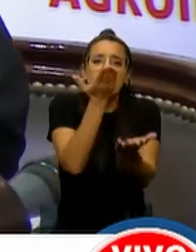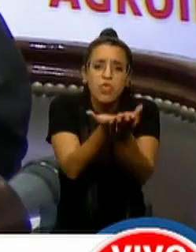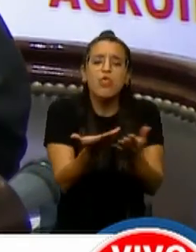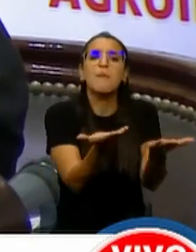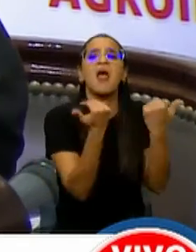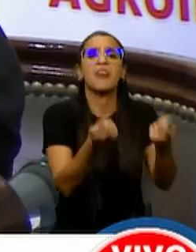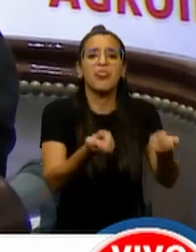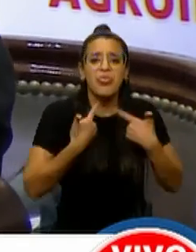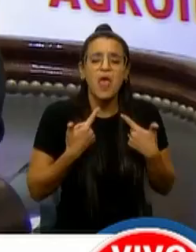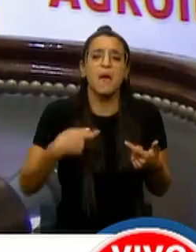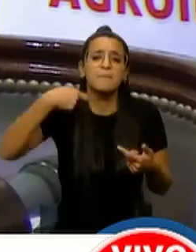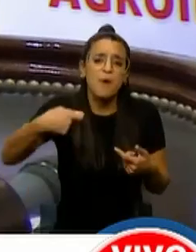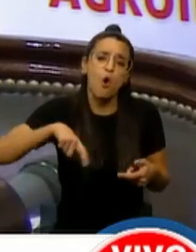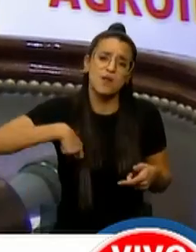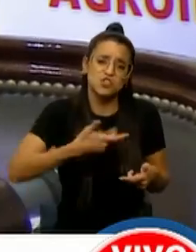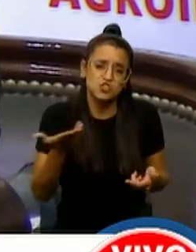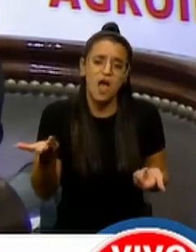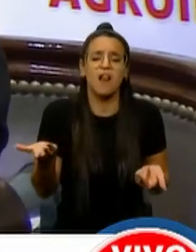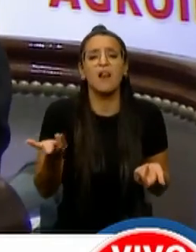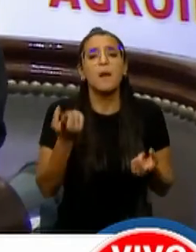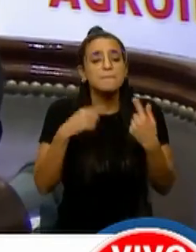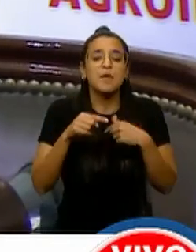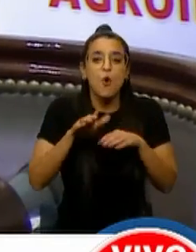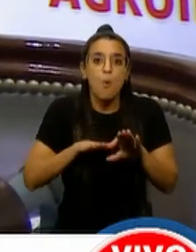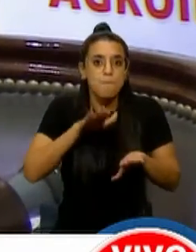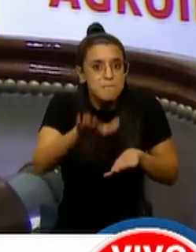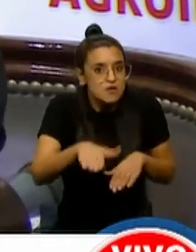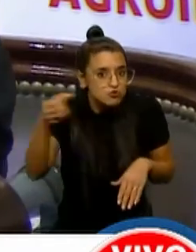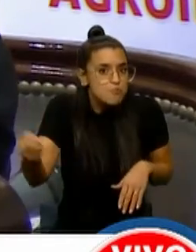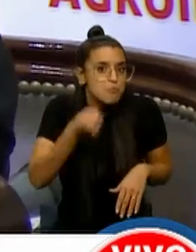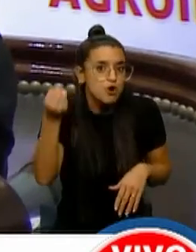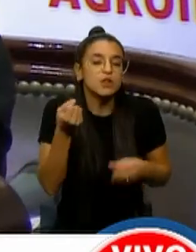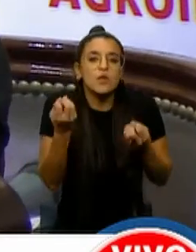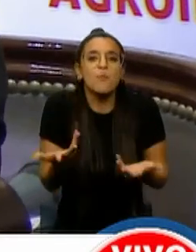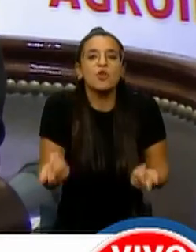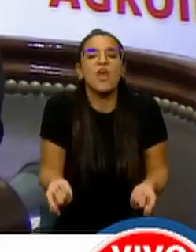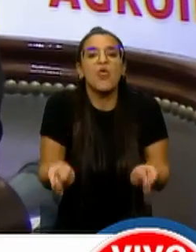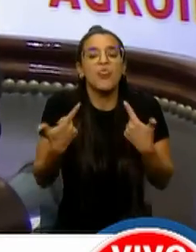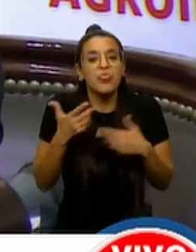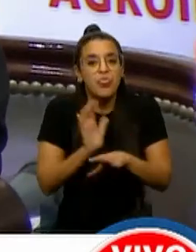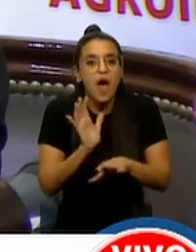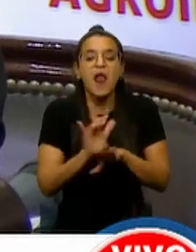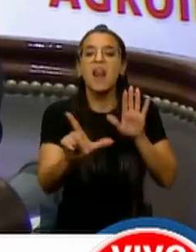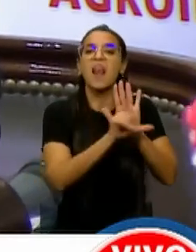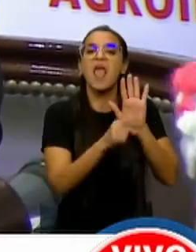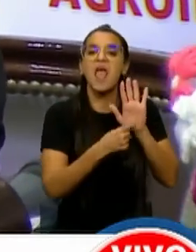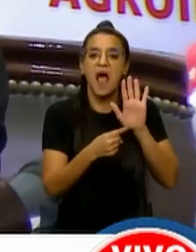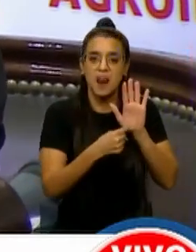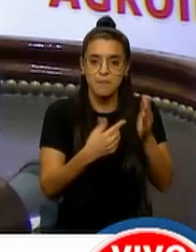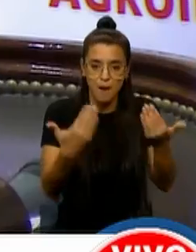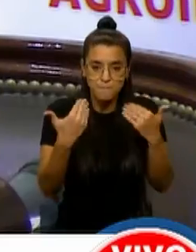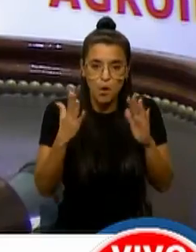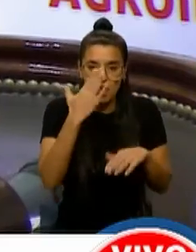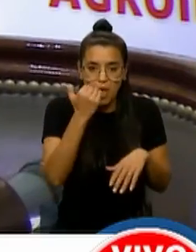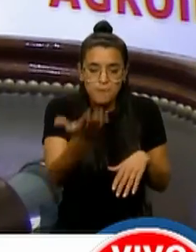lo que te tienen que dar, la prepaga o la obra social. Pero es un paso importantísimo porque te da el viso de legalidad necesario para